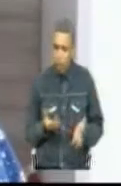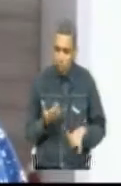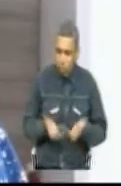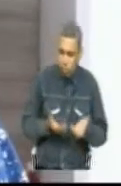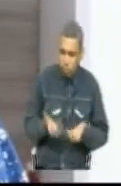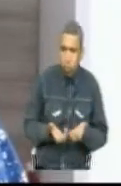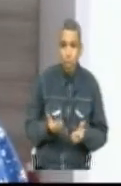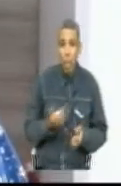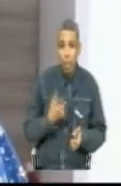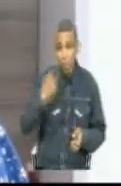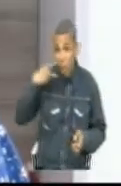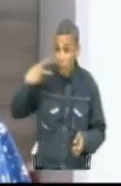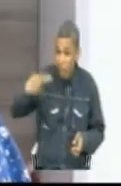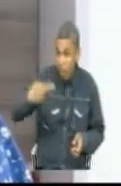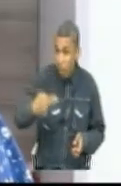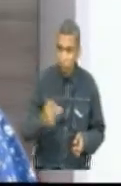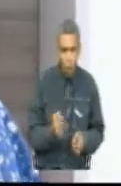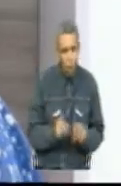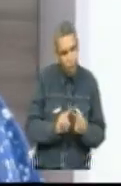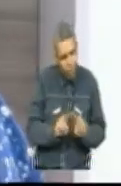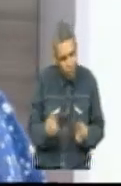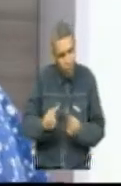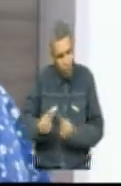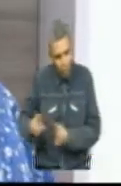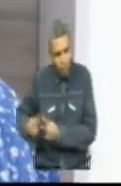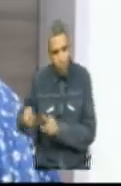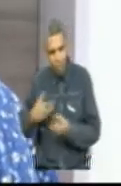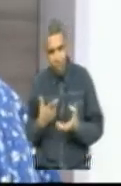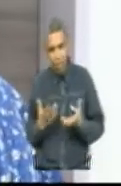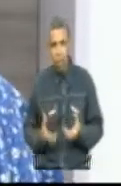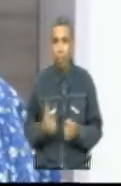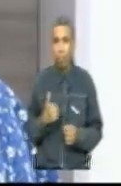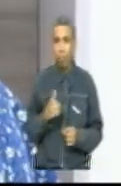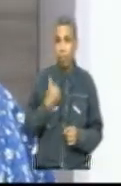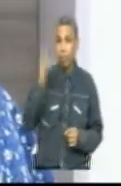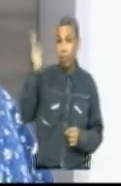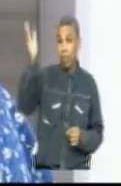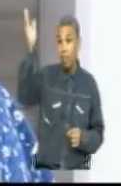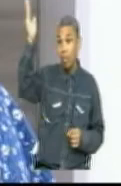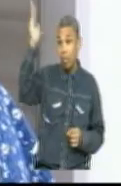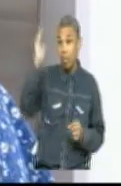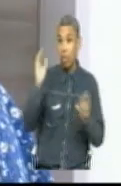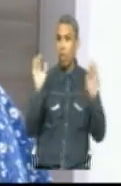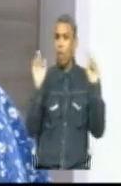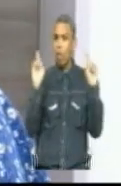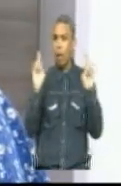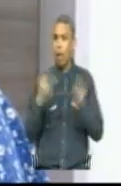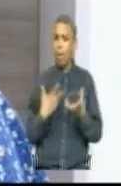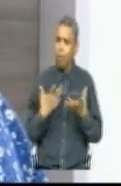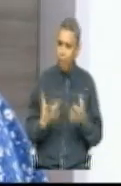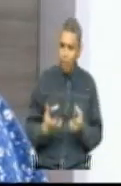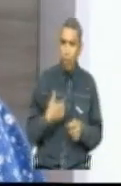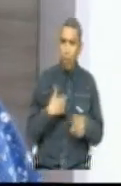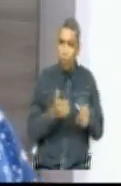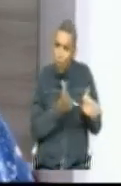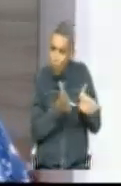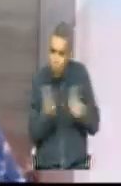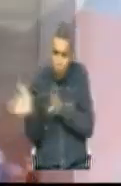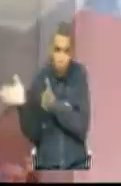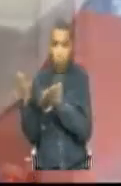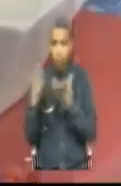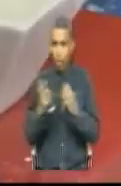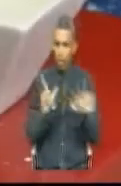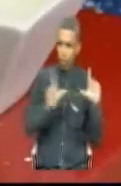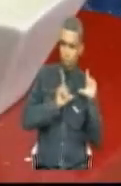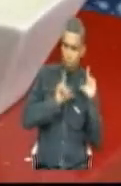aprender que tengas estudio me da la oportunidad me hago un curso porque además de